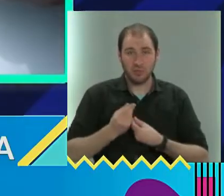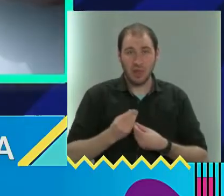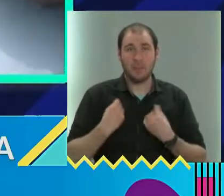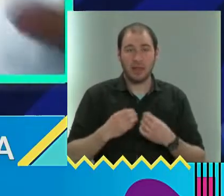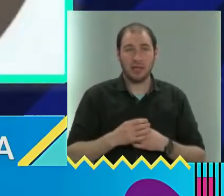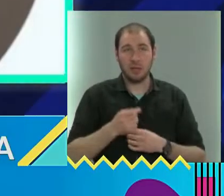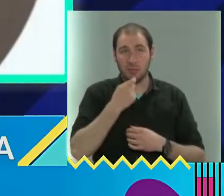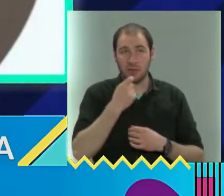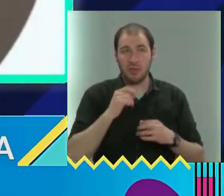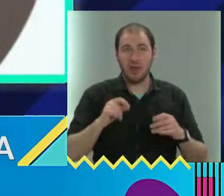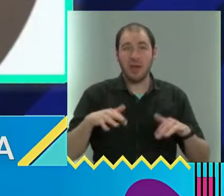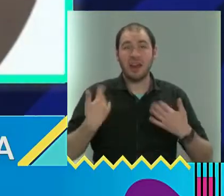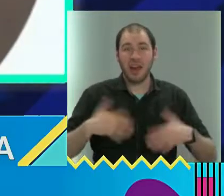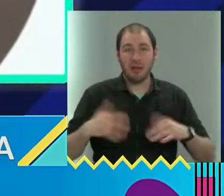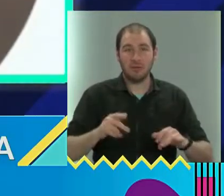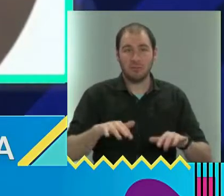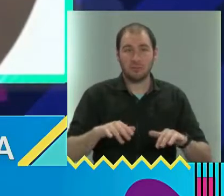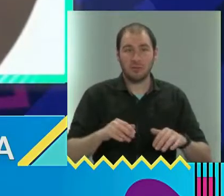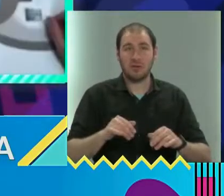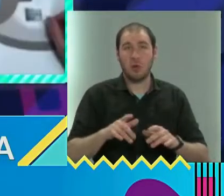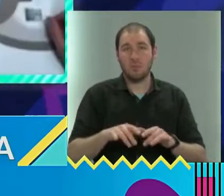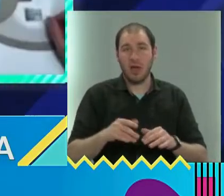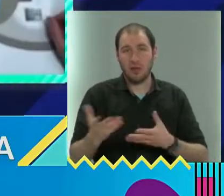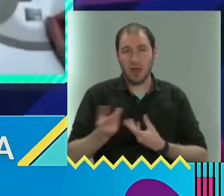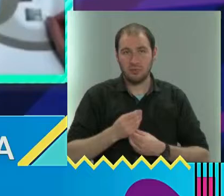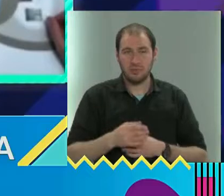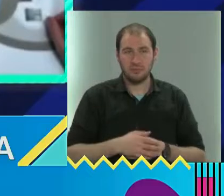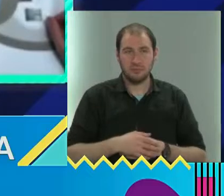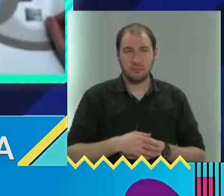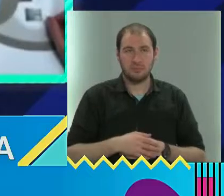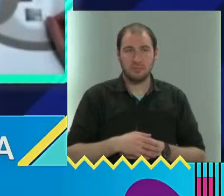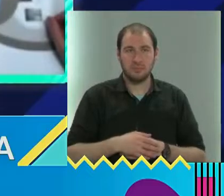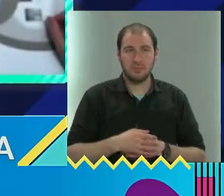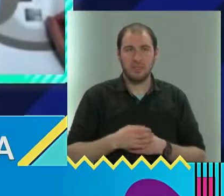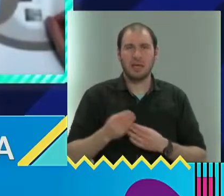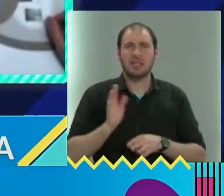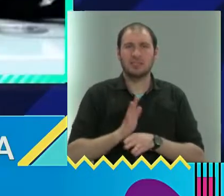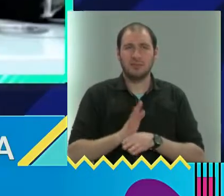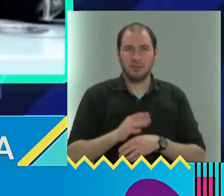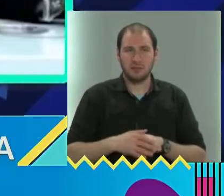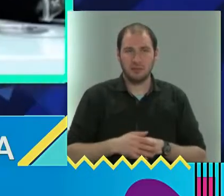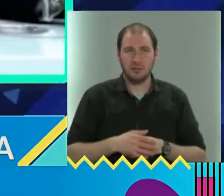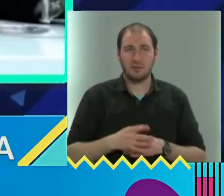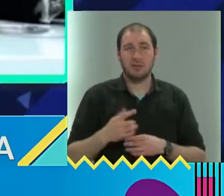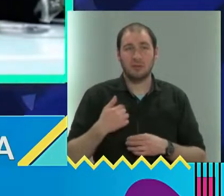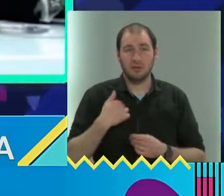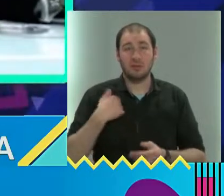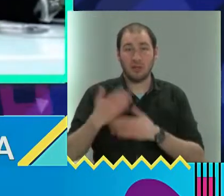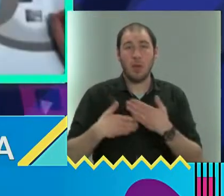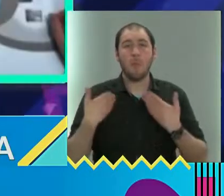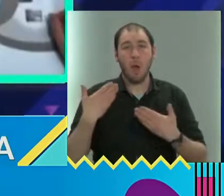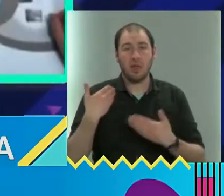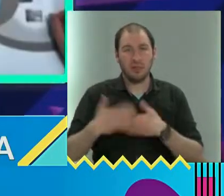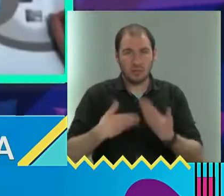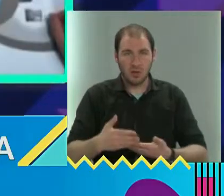para, por ejemplo, escribir rápido en una computadora. Bien. Entonces, ¿qué quiere decir? Que si yo desarrollo una